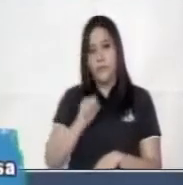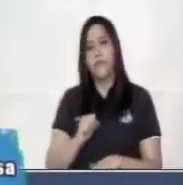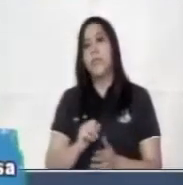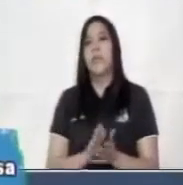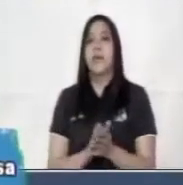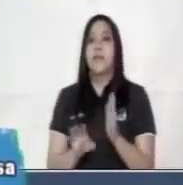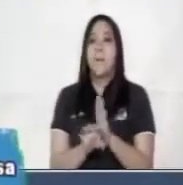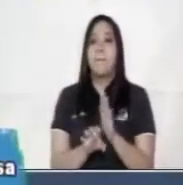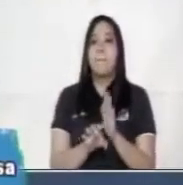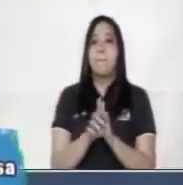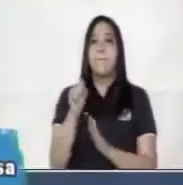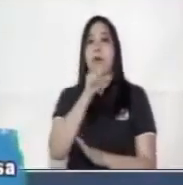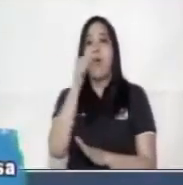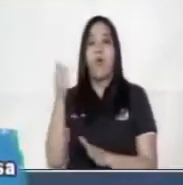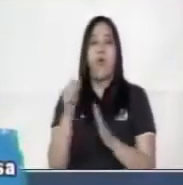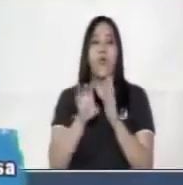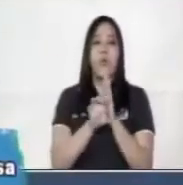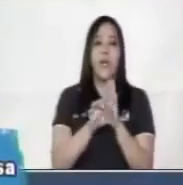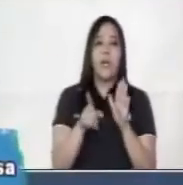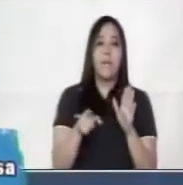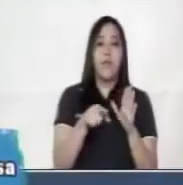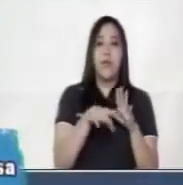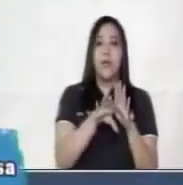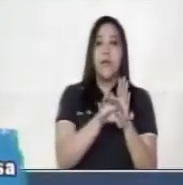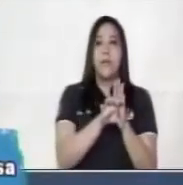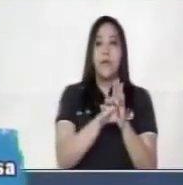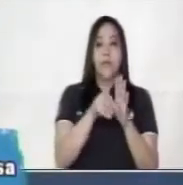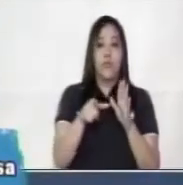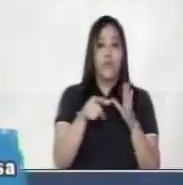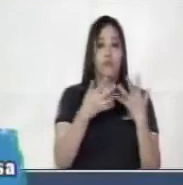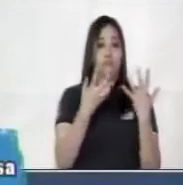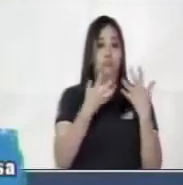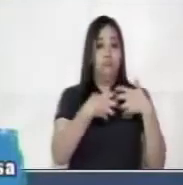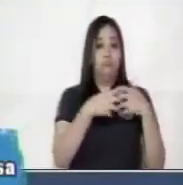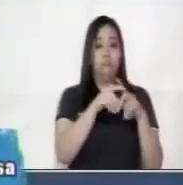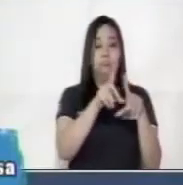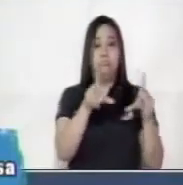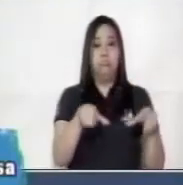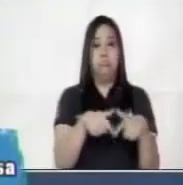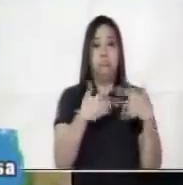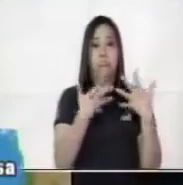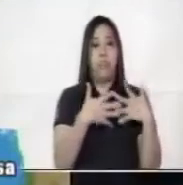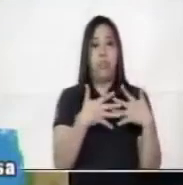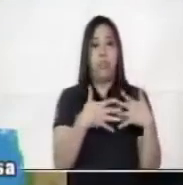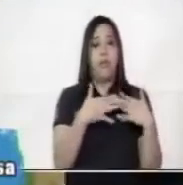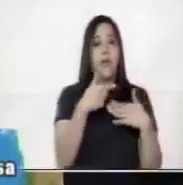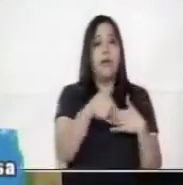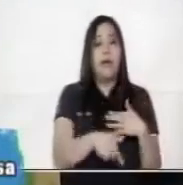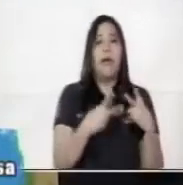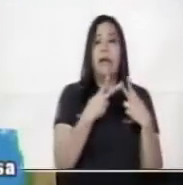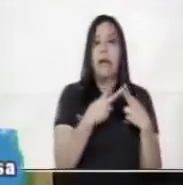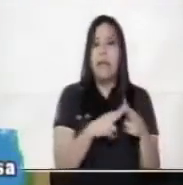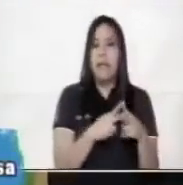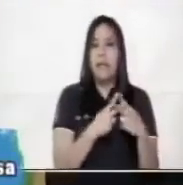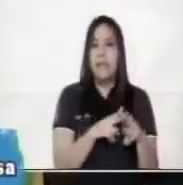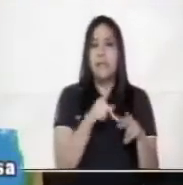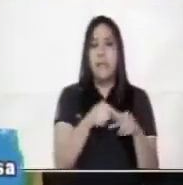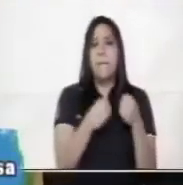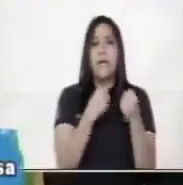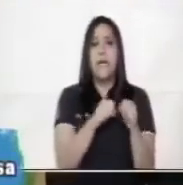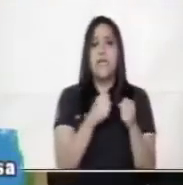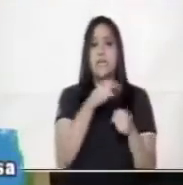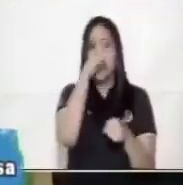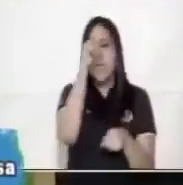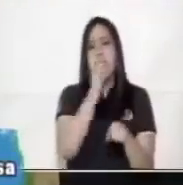el tiempo que tardan en hacerlo. Si son más máquinas, tardan menos tiempo en realizar el trabajo. Y si tenemos